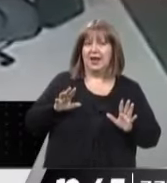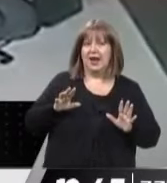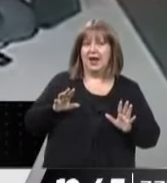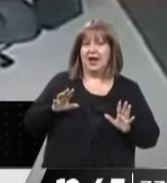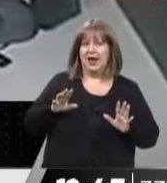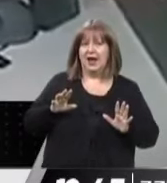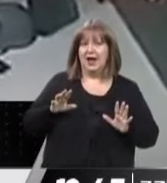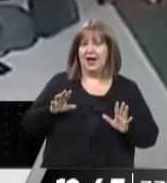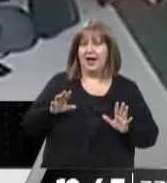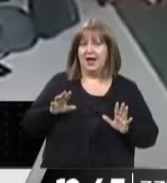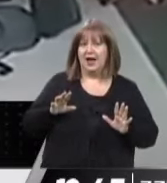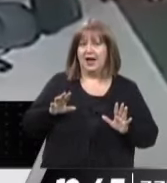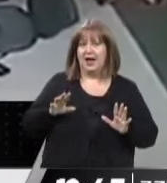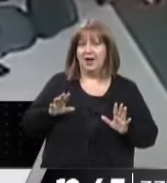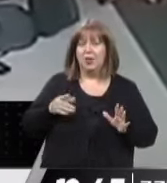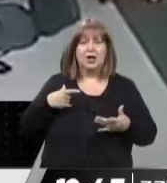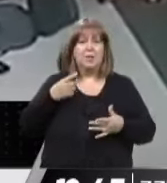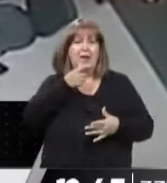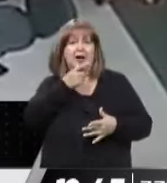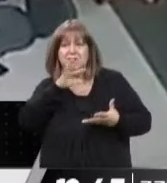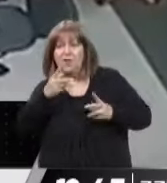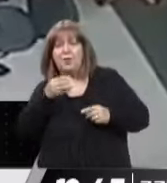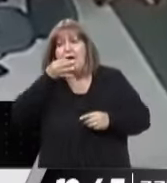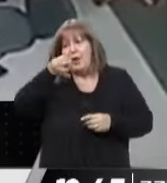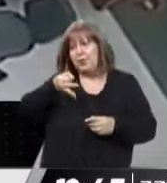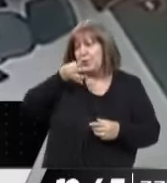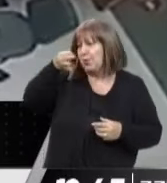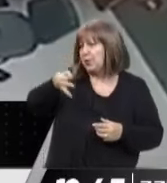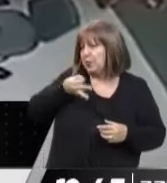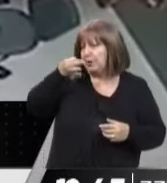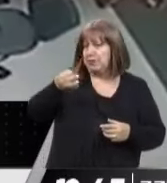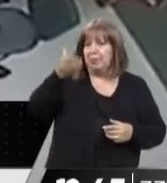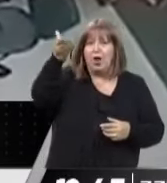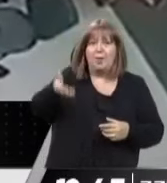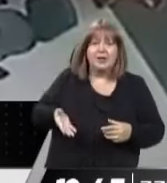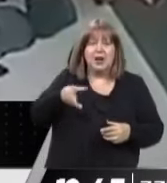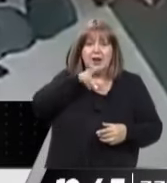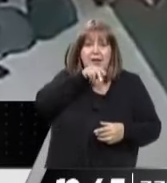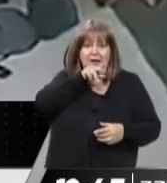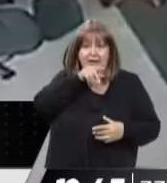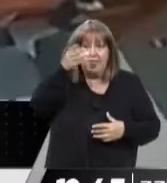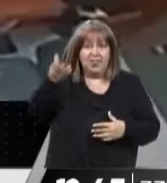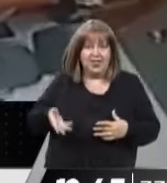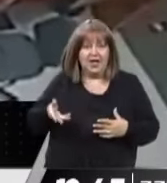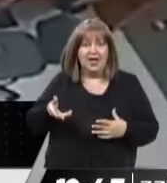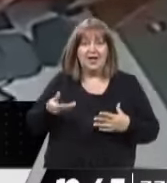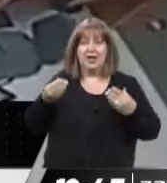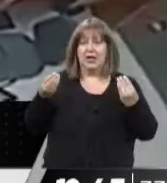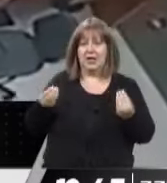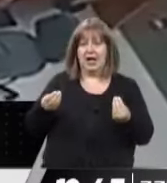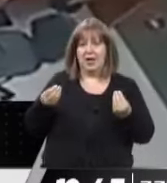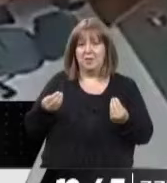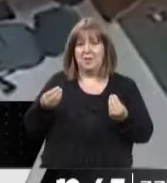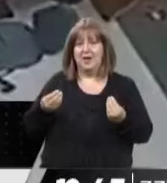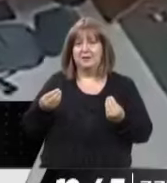para un, no sé. Pero ojo, el fantasma se queda atrás. No, mentira. No vamos a poner seriedad porque no sabemos qué. Bueno, maravilloso. Ay, aparte, Dios. Hay que decir,